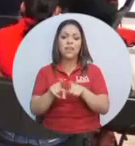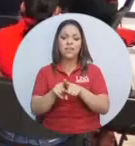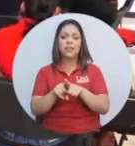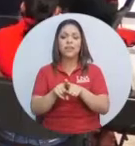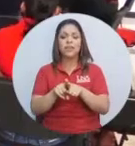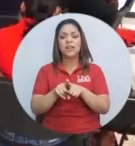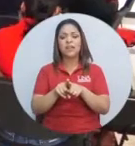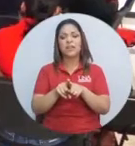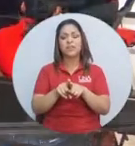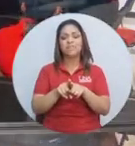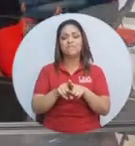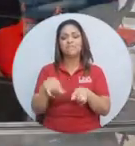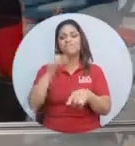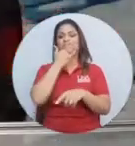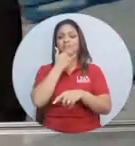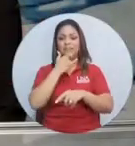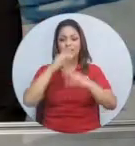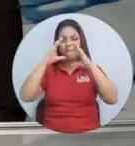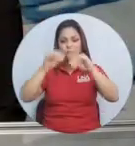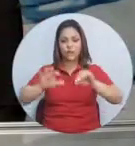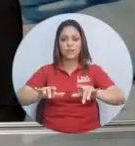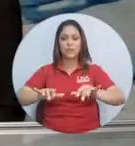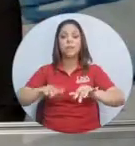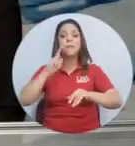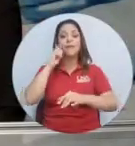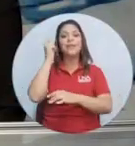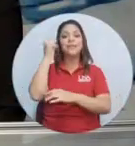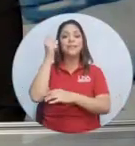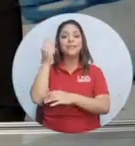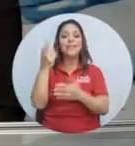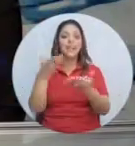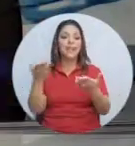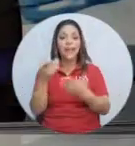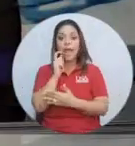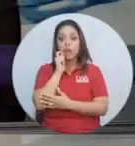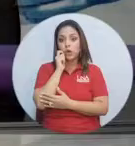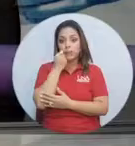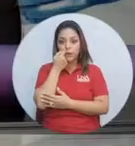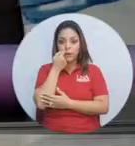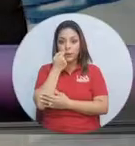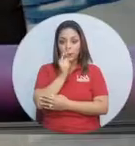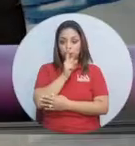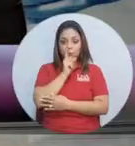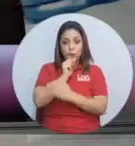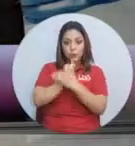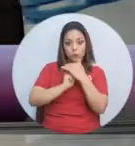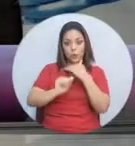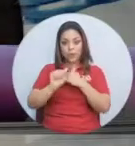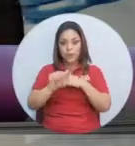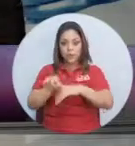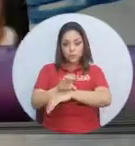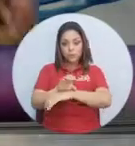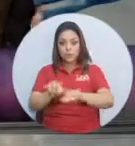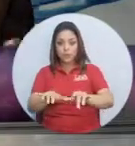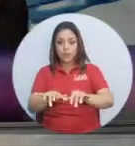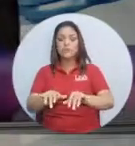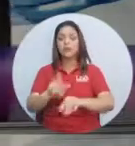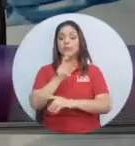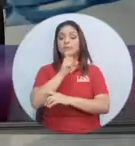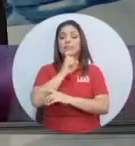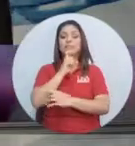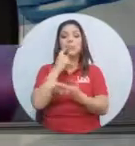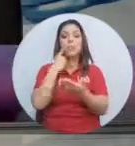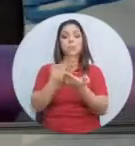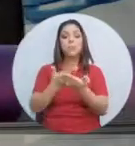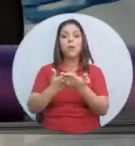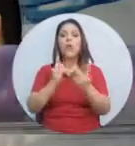nos ayuda a entender estas dinámicas que en el anonimato y en las formas de esconderse cibernéticamente es muy difícil comprobar de qué computadora,